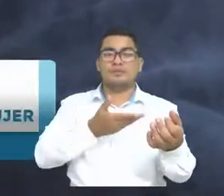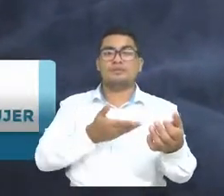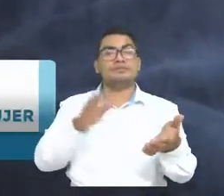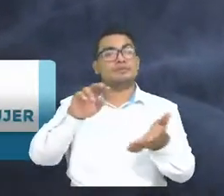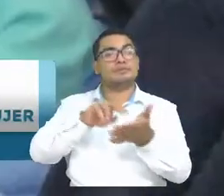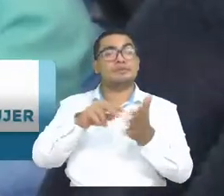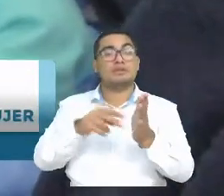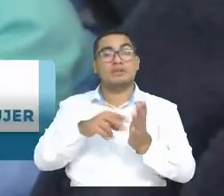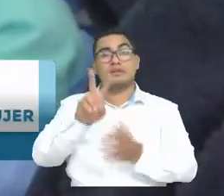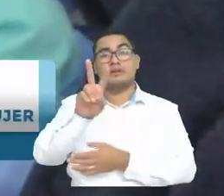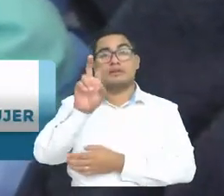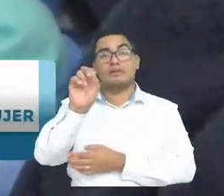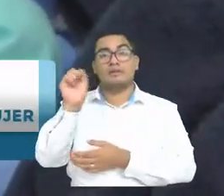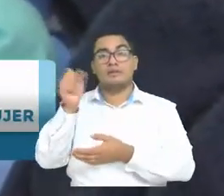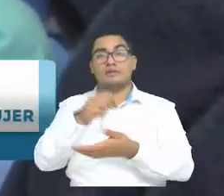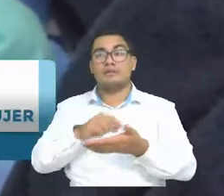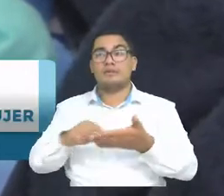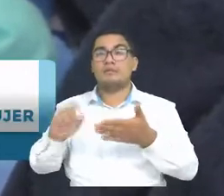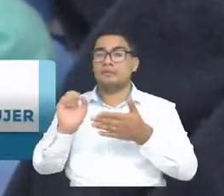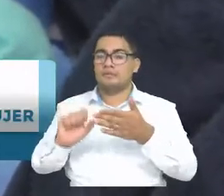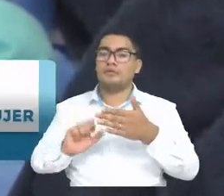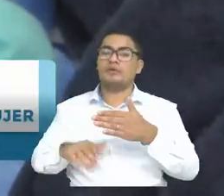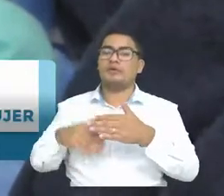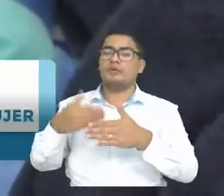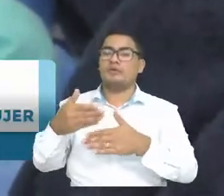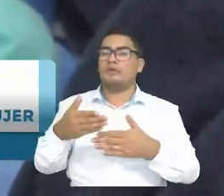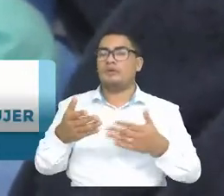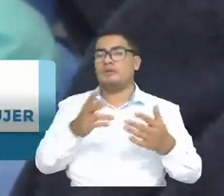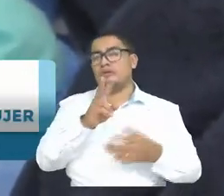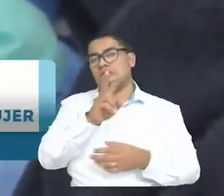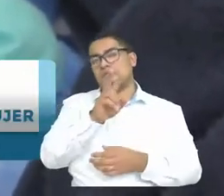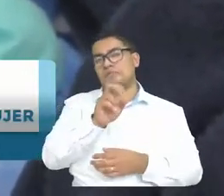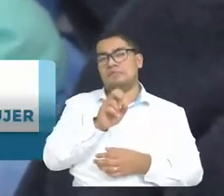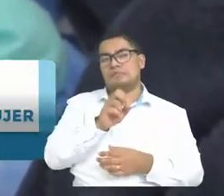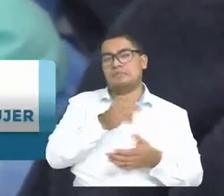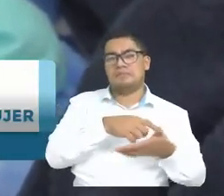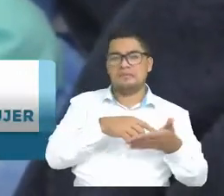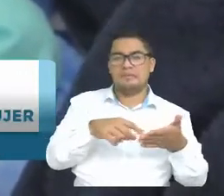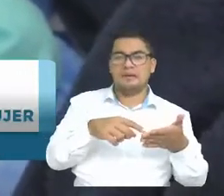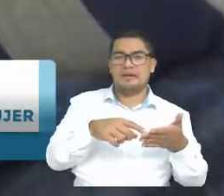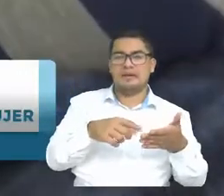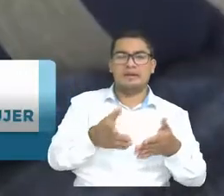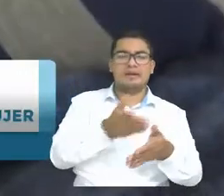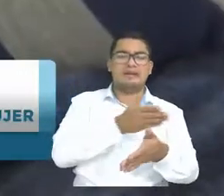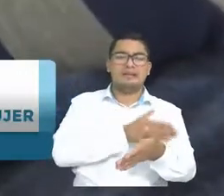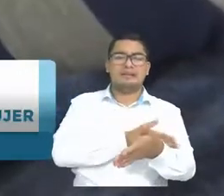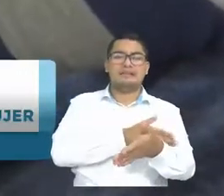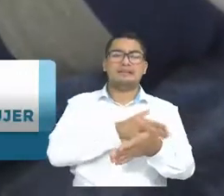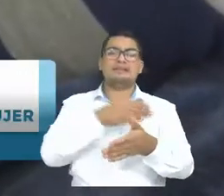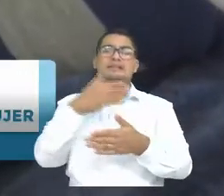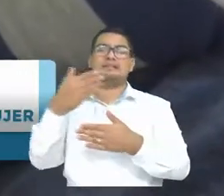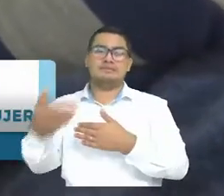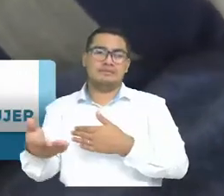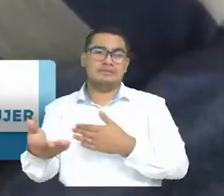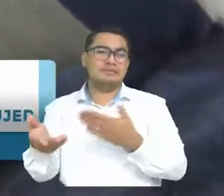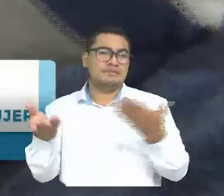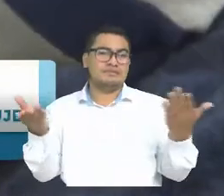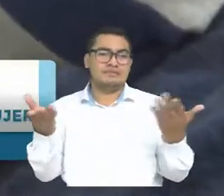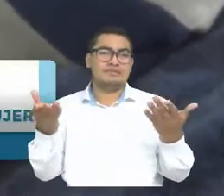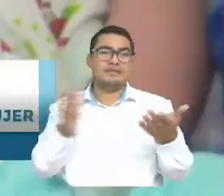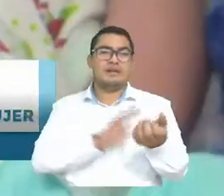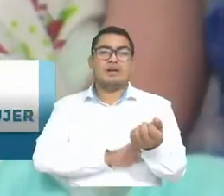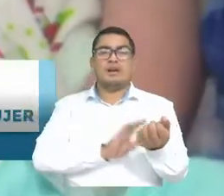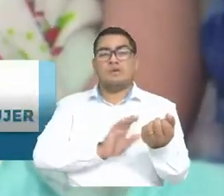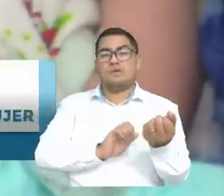después de las 20 semanas? ¿O puede variar entre las 20 antes de las 20 o posterior a las 20? Porque la hipertensión